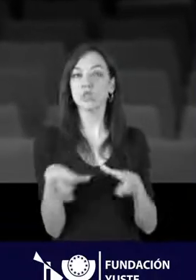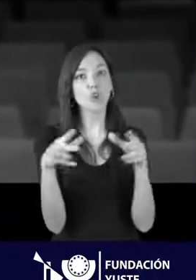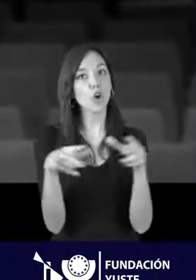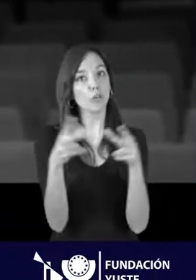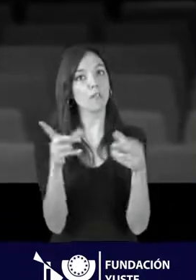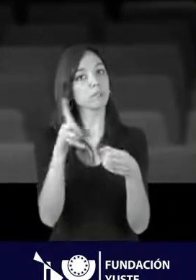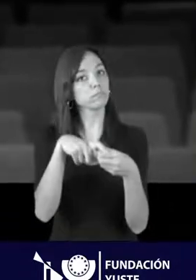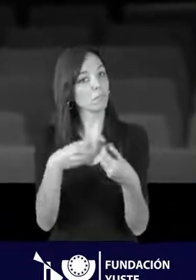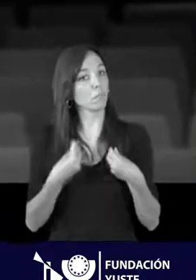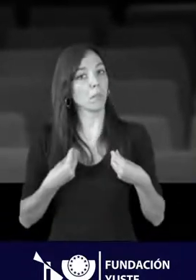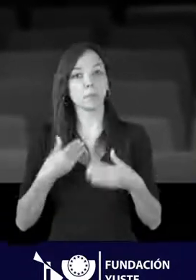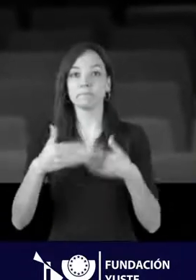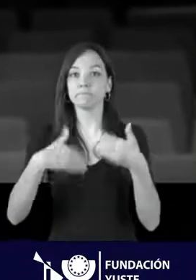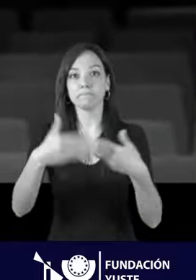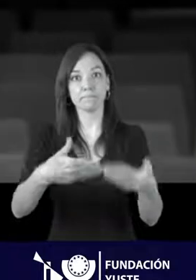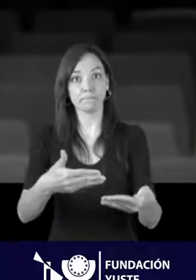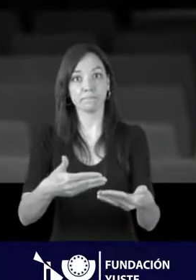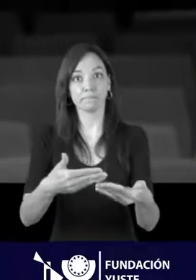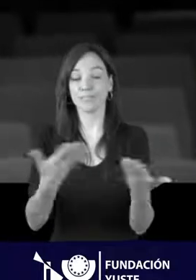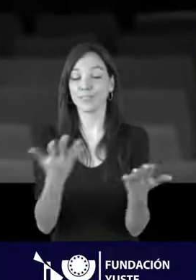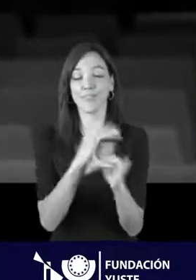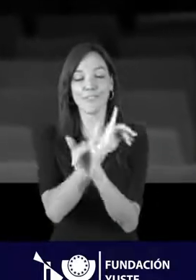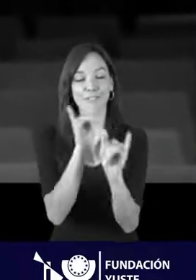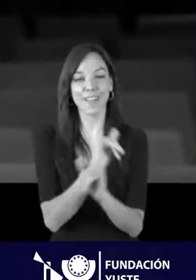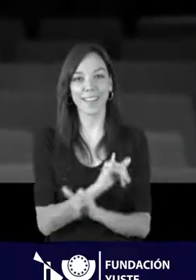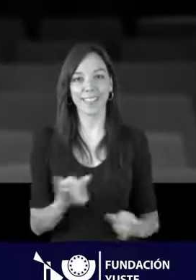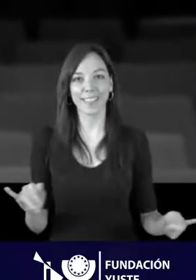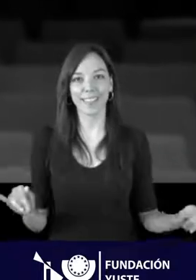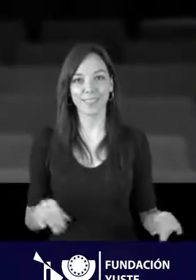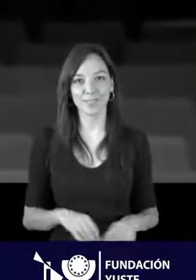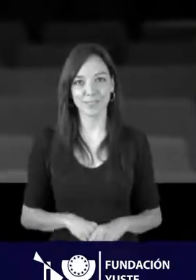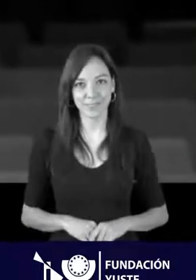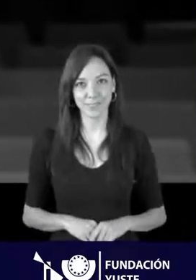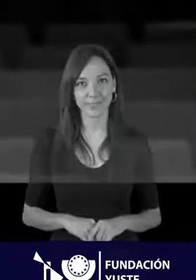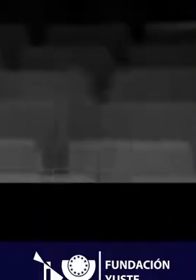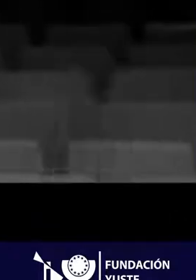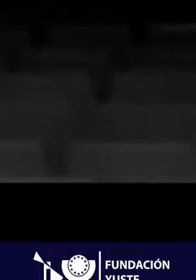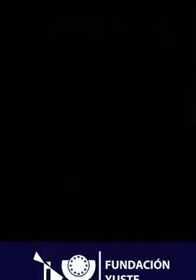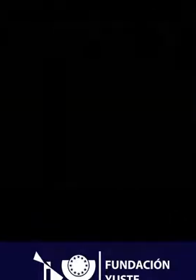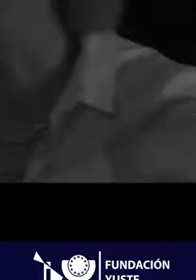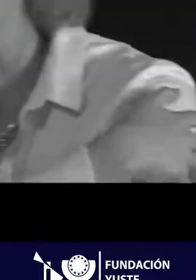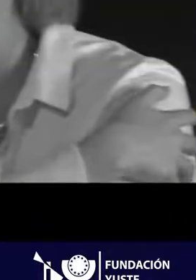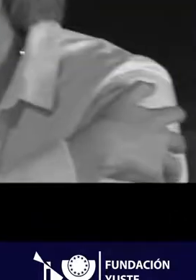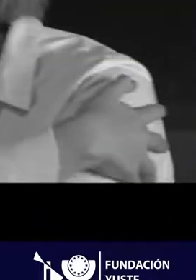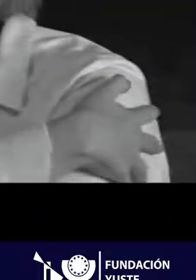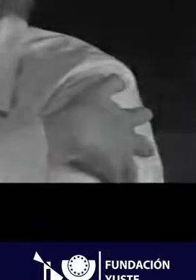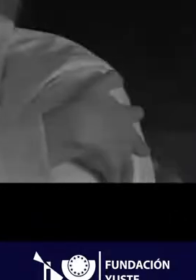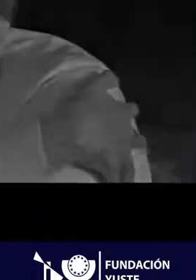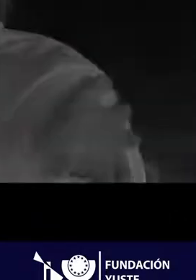siento incluida en la sociedad en la que yo vivo con lo cual feliz